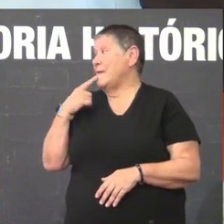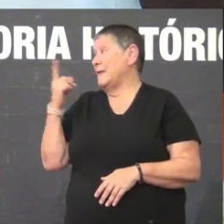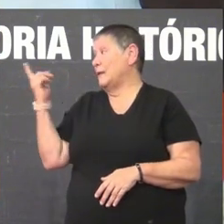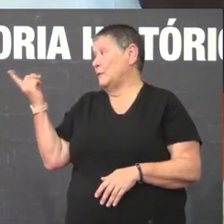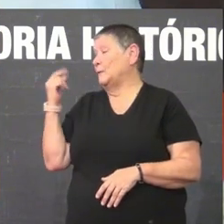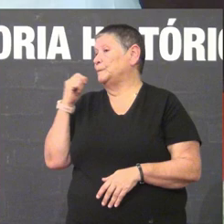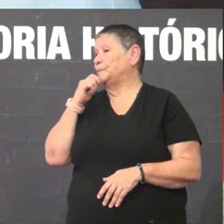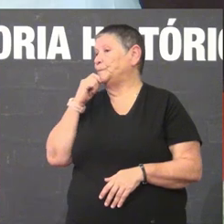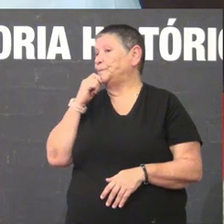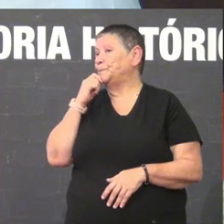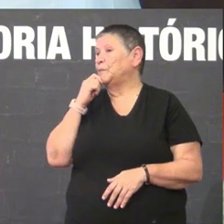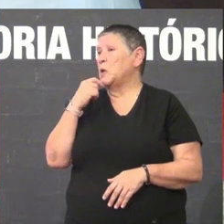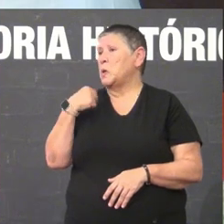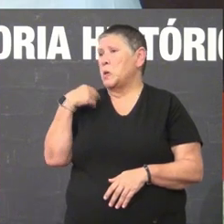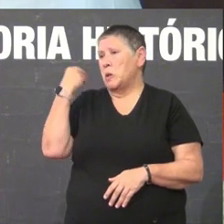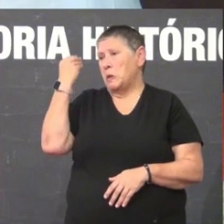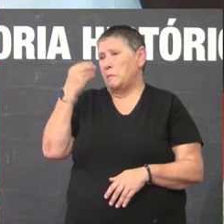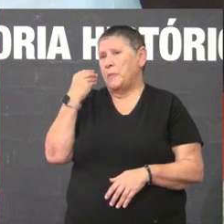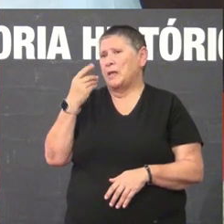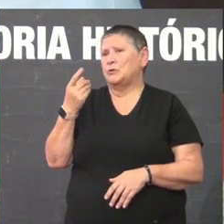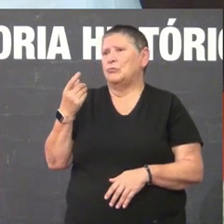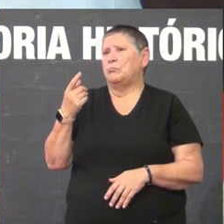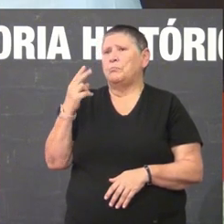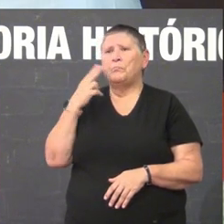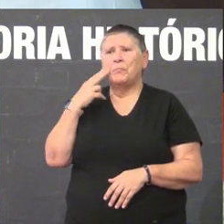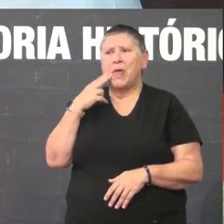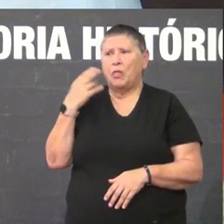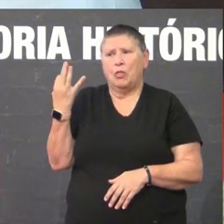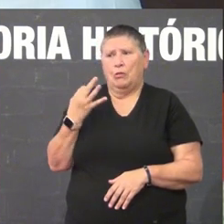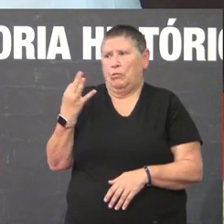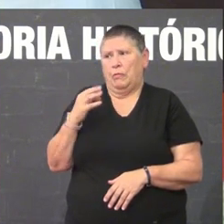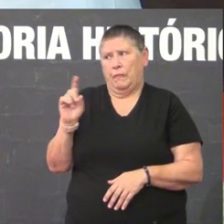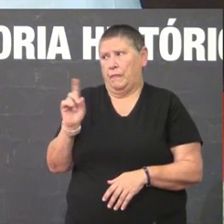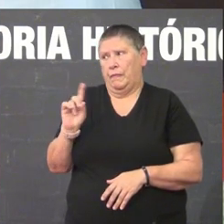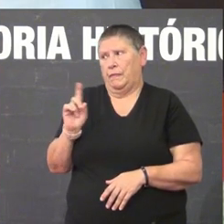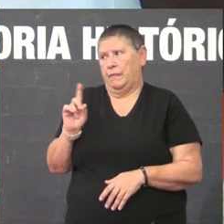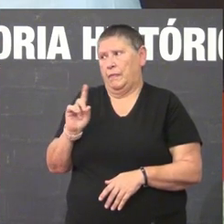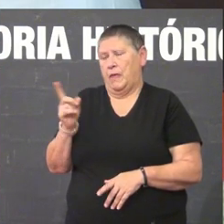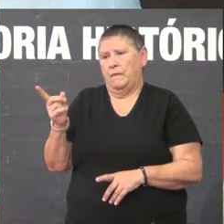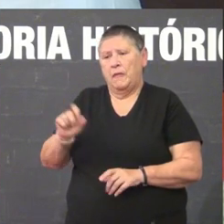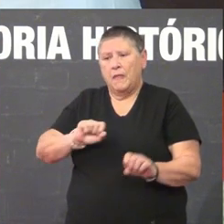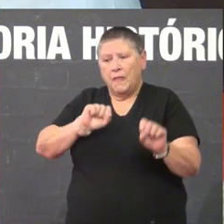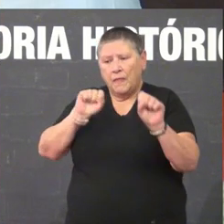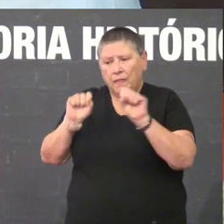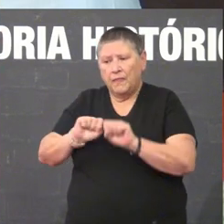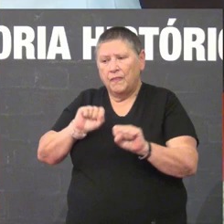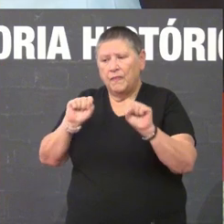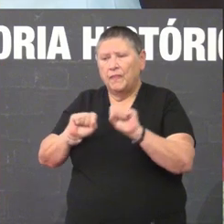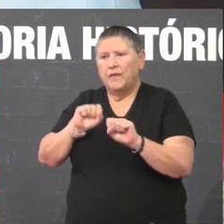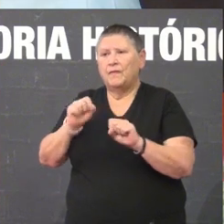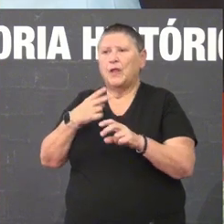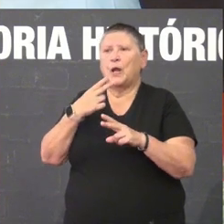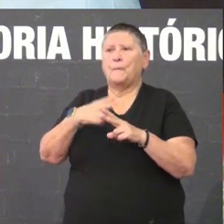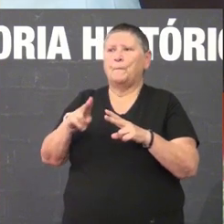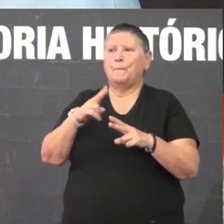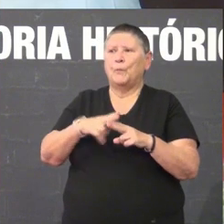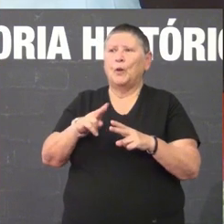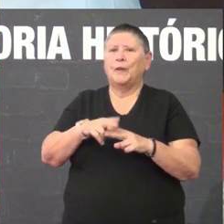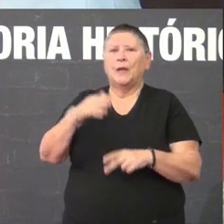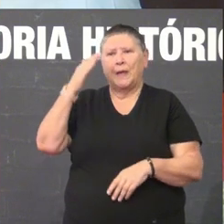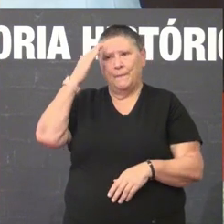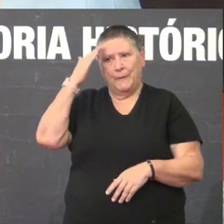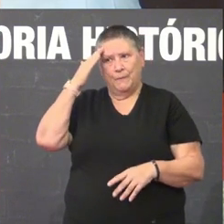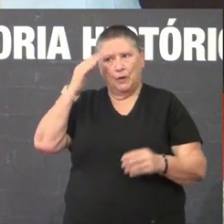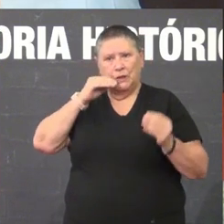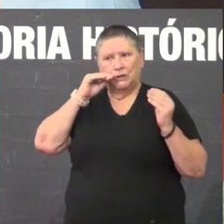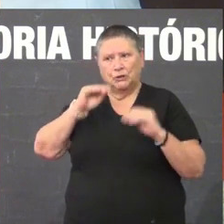no O sea yo creo que no hay que tener miedo a defender las políticas memorialistas y que